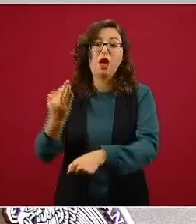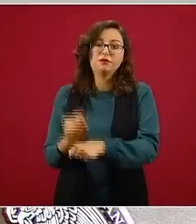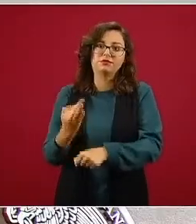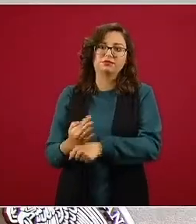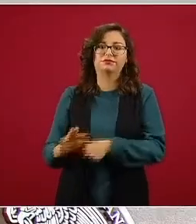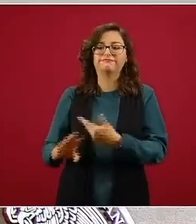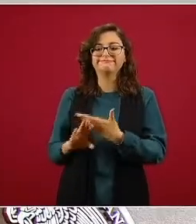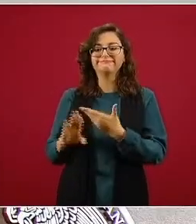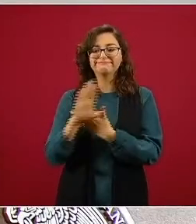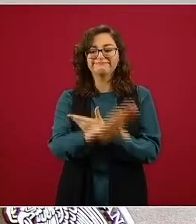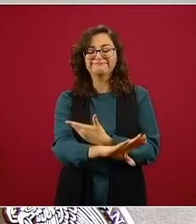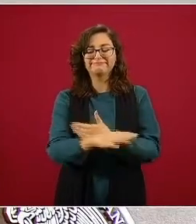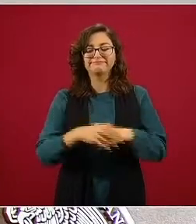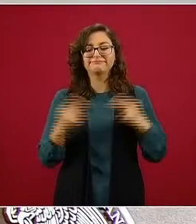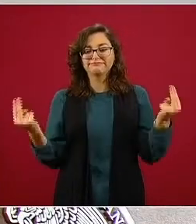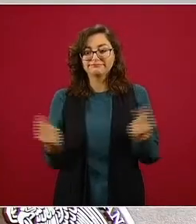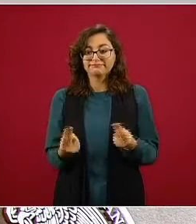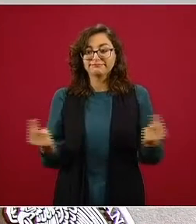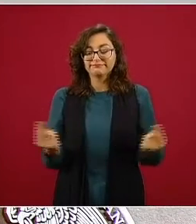que